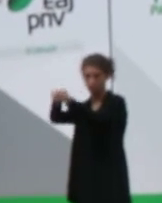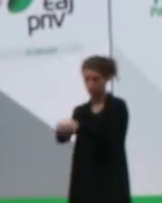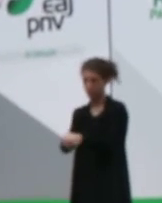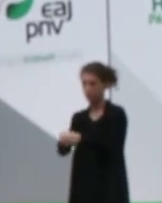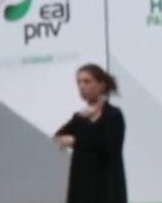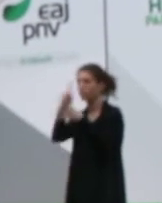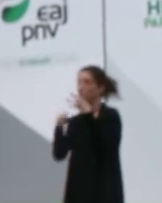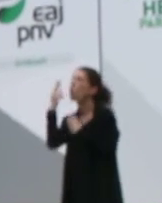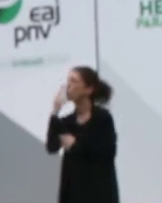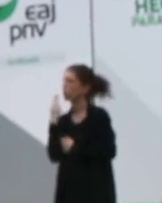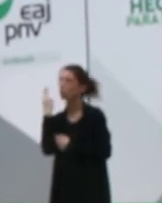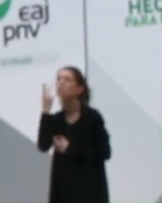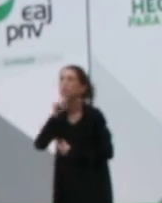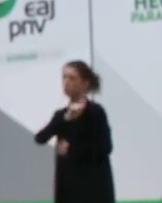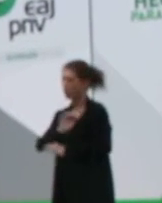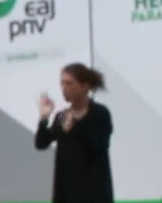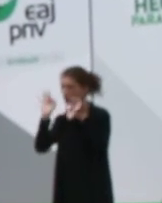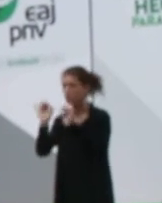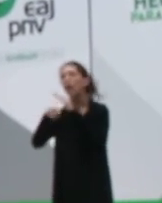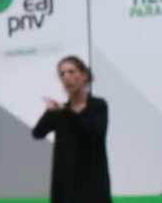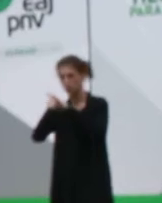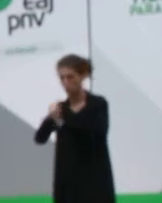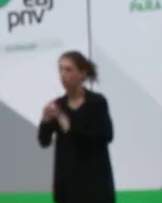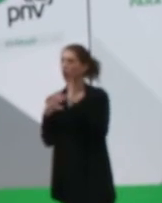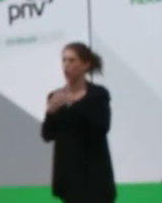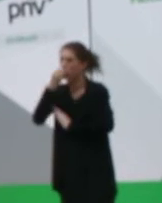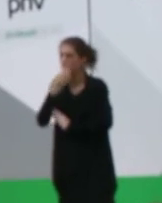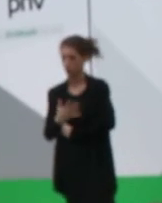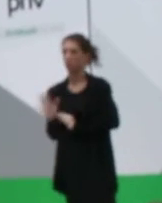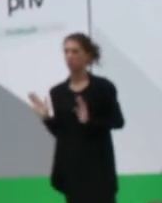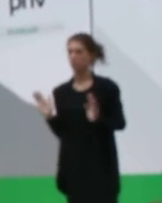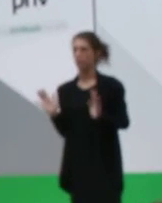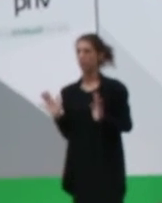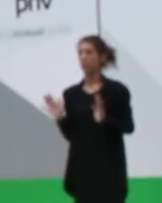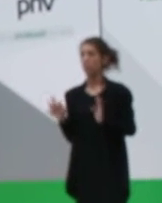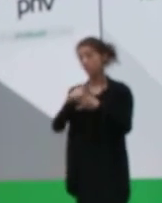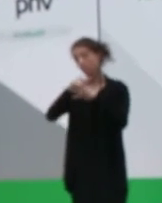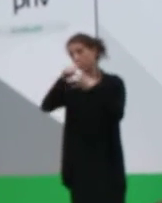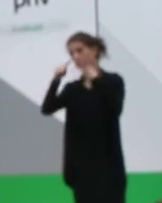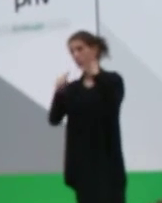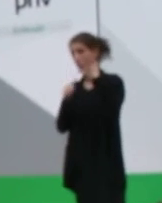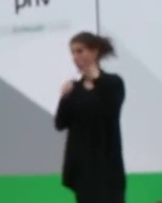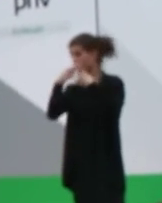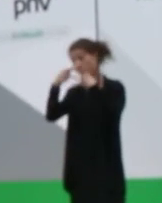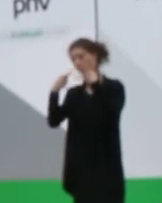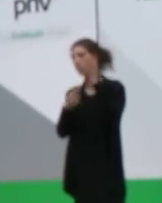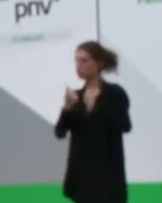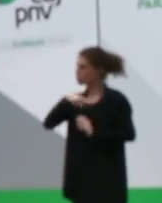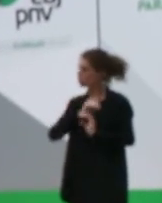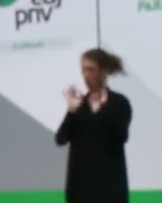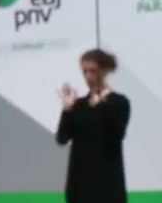y compromiso ético. Gestión eficaz y eficiente. Y para ello ponemos